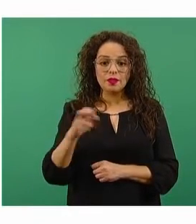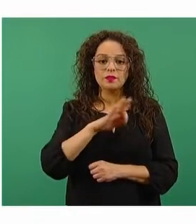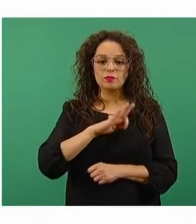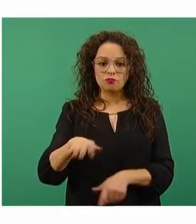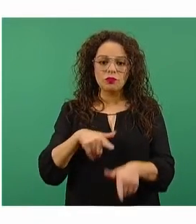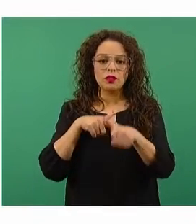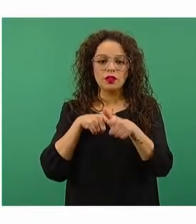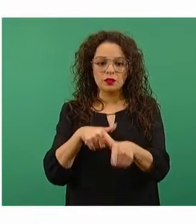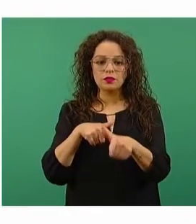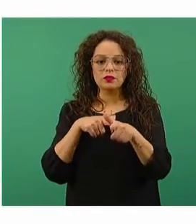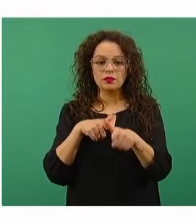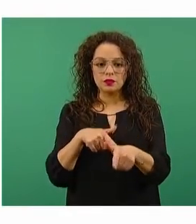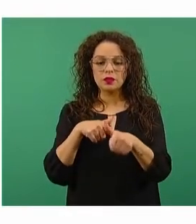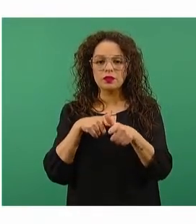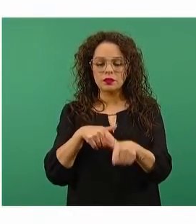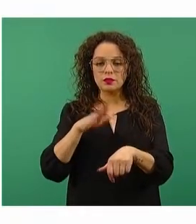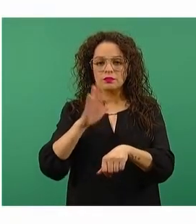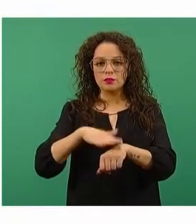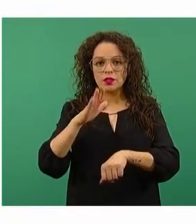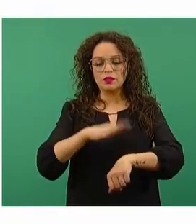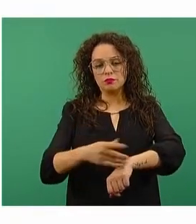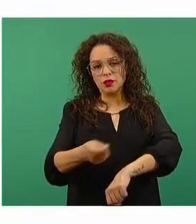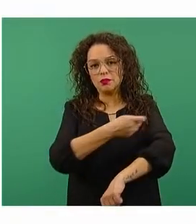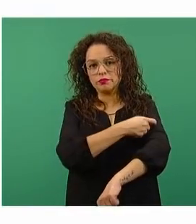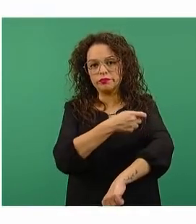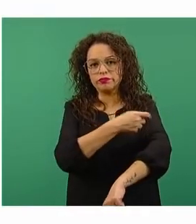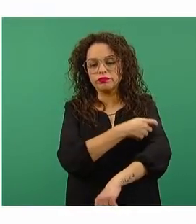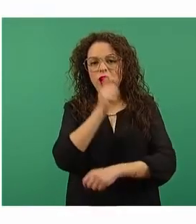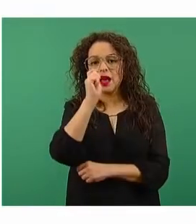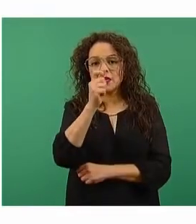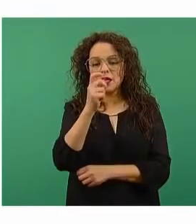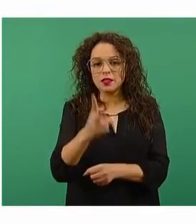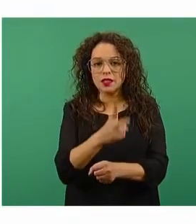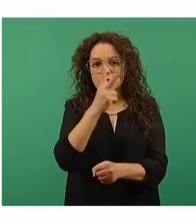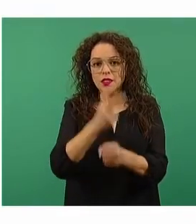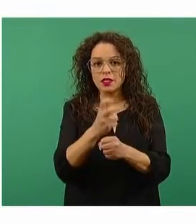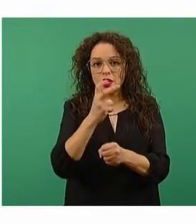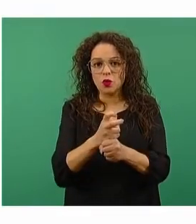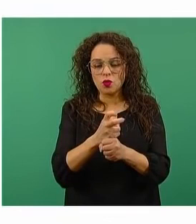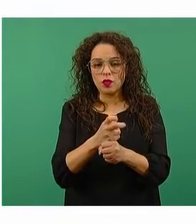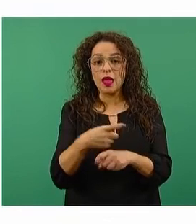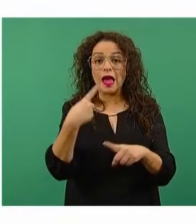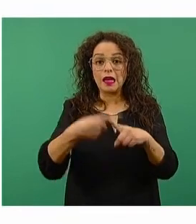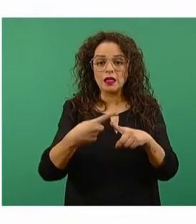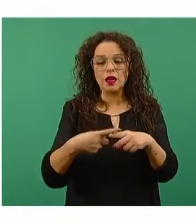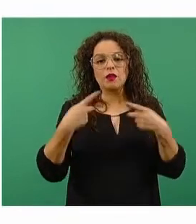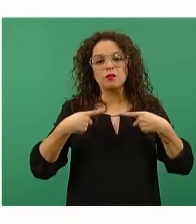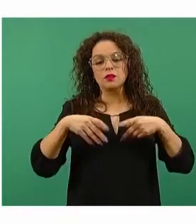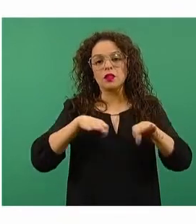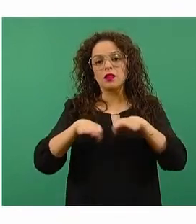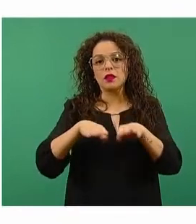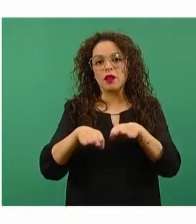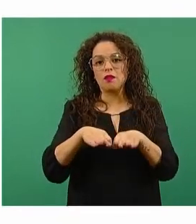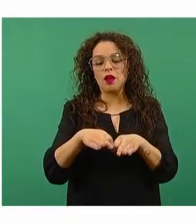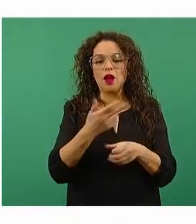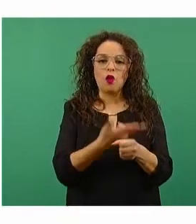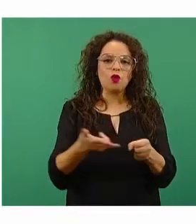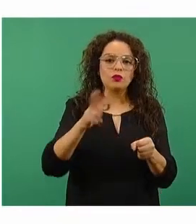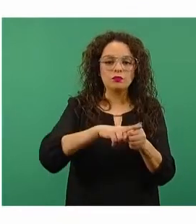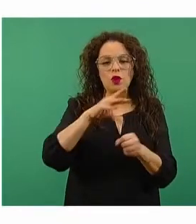continuar aplicando la segunda de precisamente el personal de salud, que para el día de hoy tiene un avance